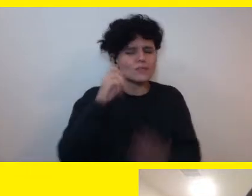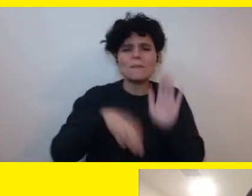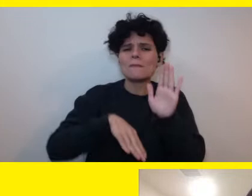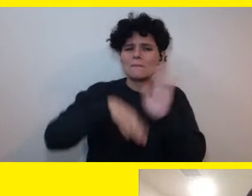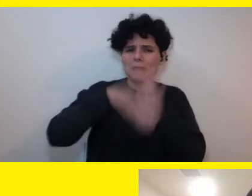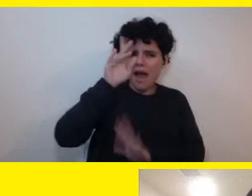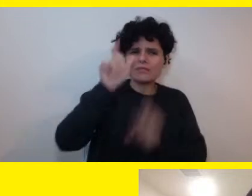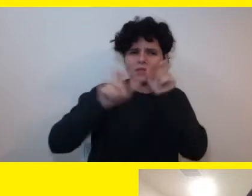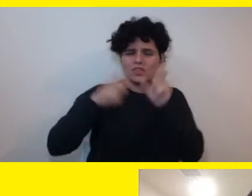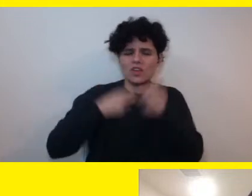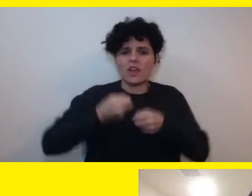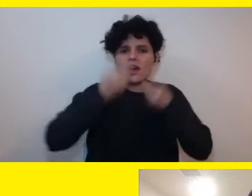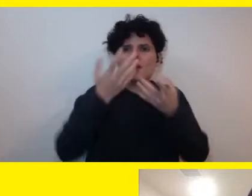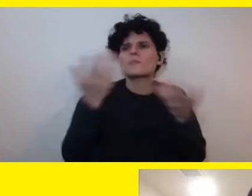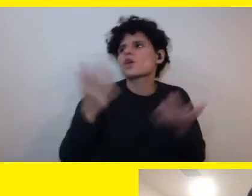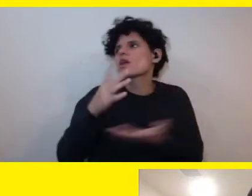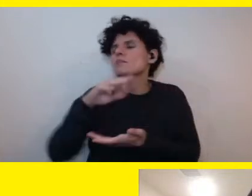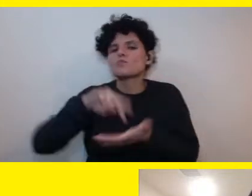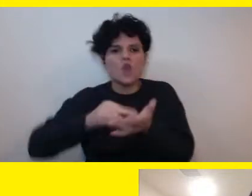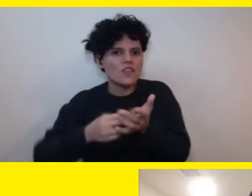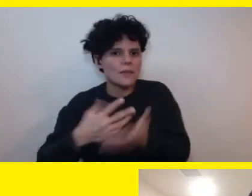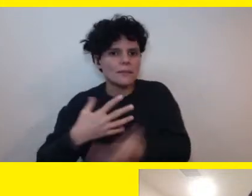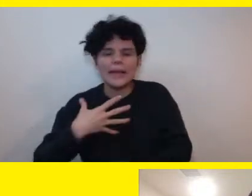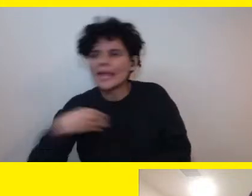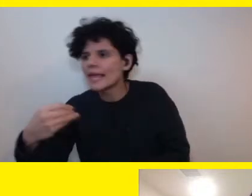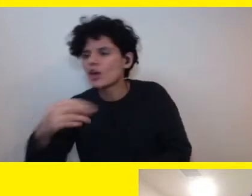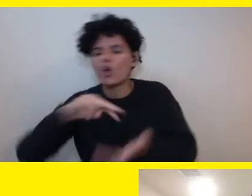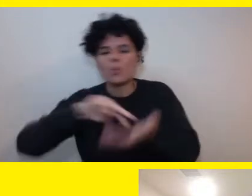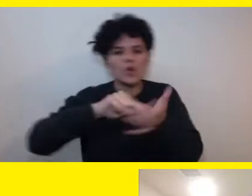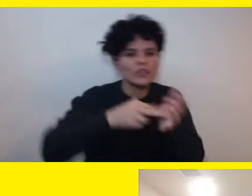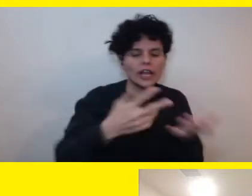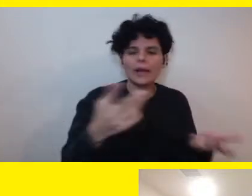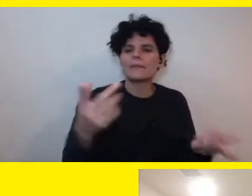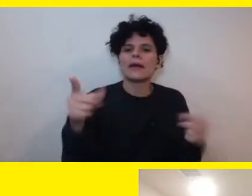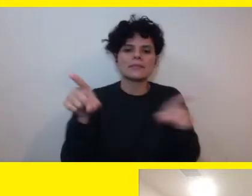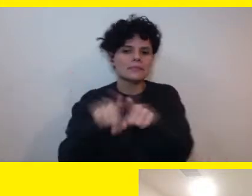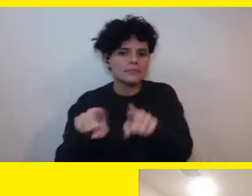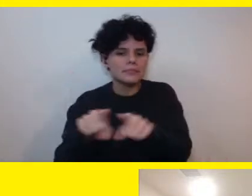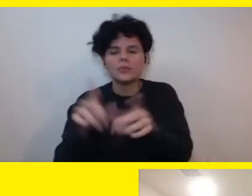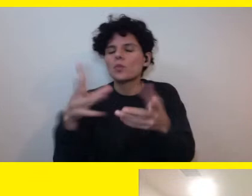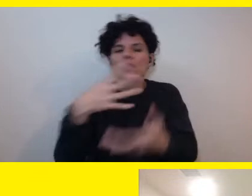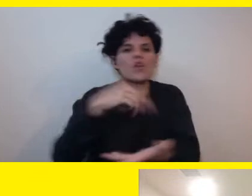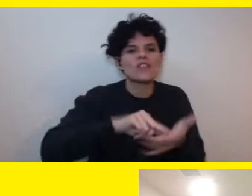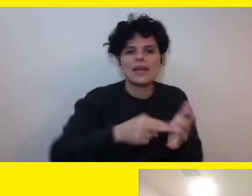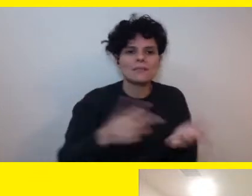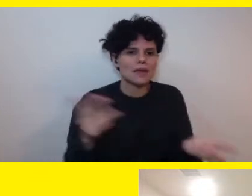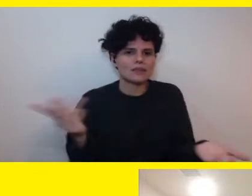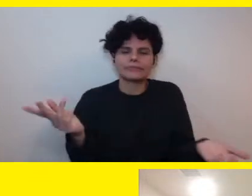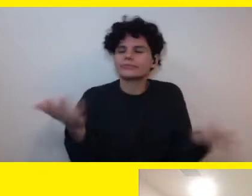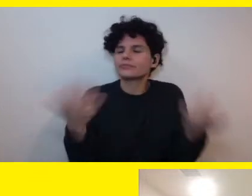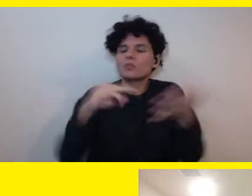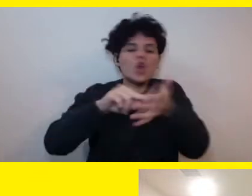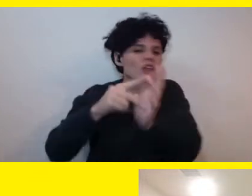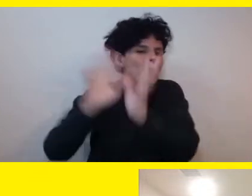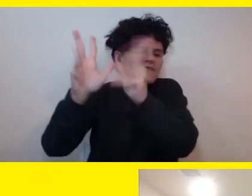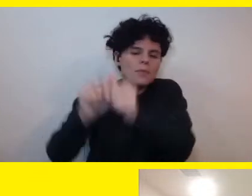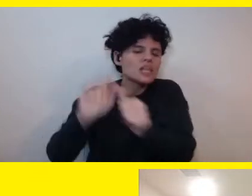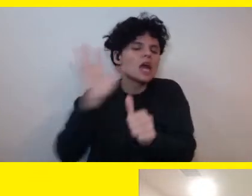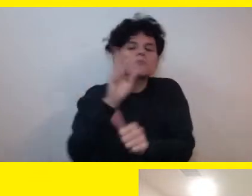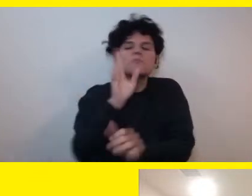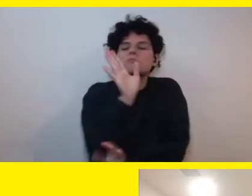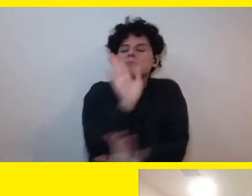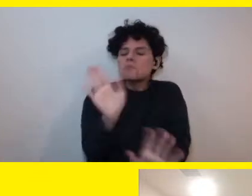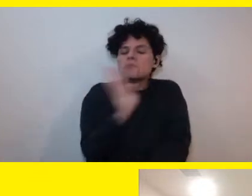problema con los hijos, un problema con que su pareja, con qué sé yo, no querían que supieran ni cómo, ni cuándo, ni de qué manera. Entonces no lo